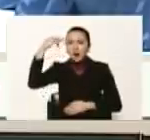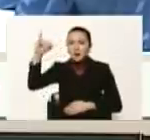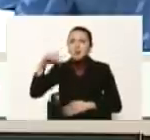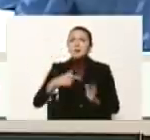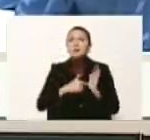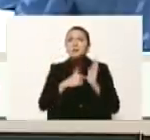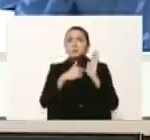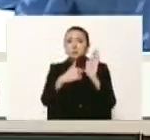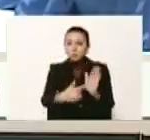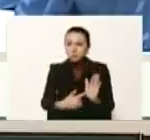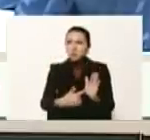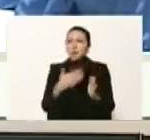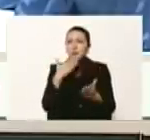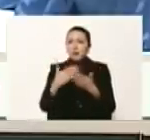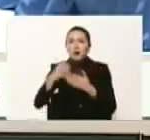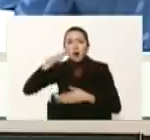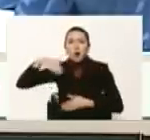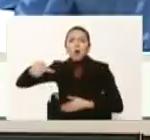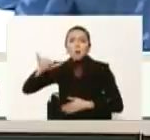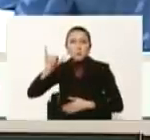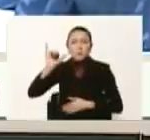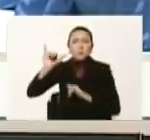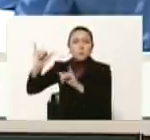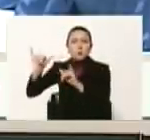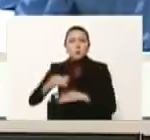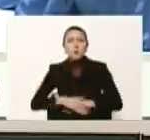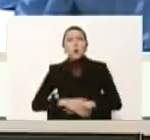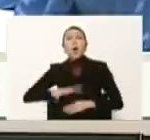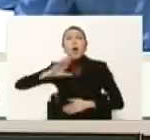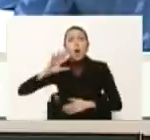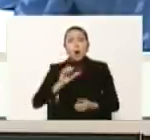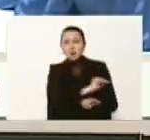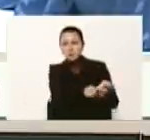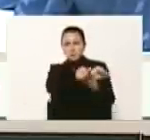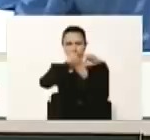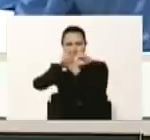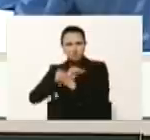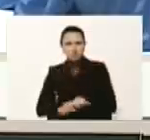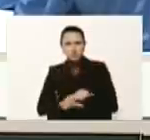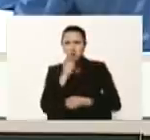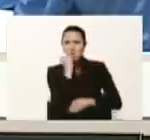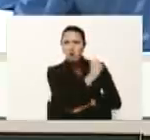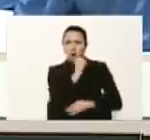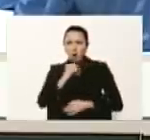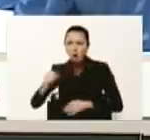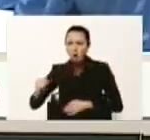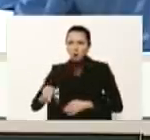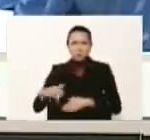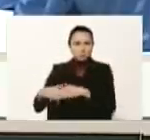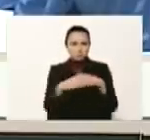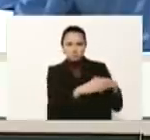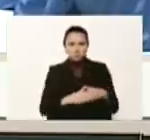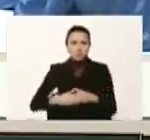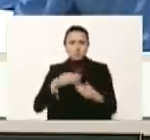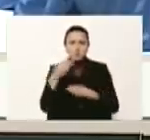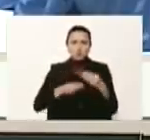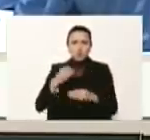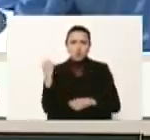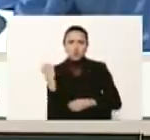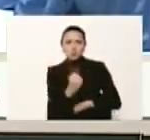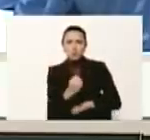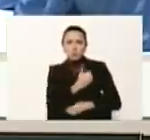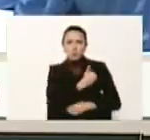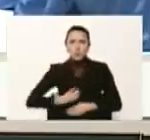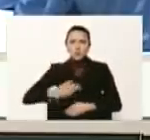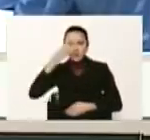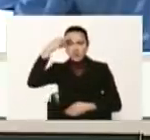al glorioso pueblo de Haití, fueron capturados los perpetradores de este terrible magnicidio. Y las